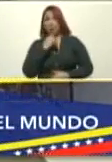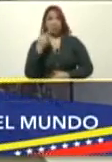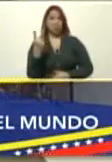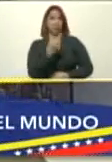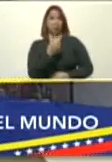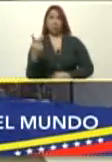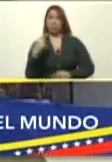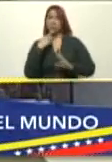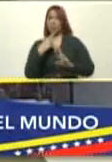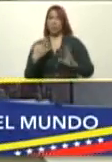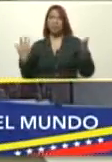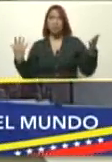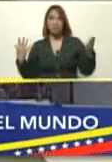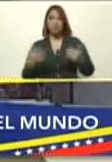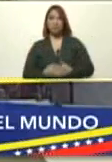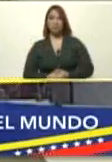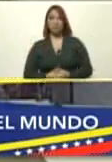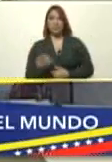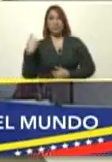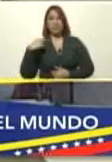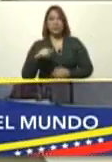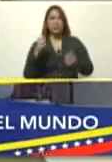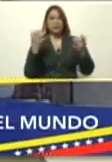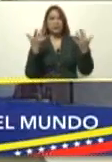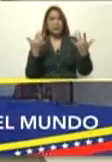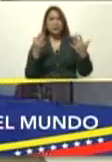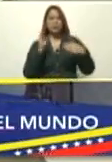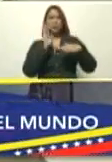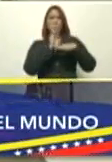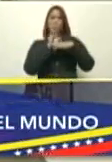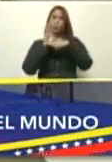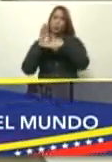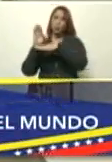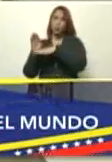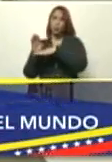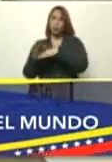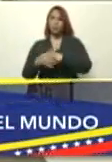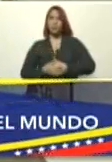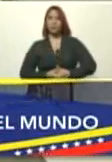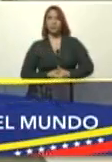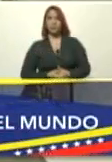respuestas. Lo que tenemos a mano es cuidarnos,